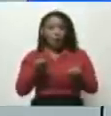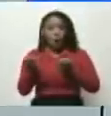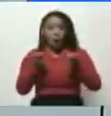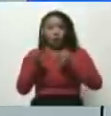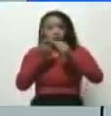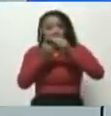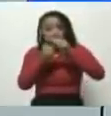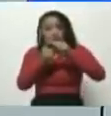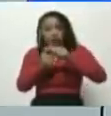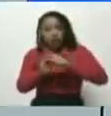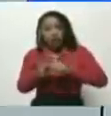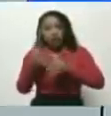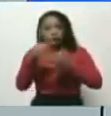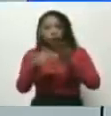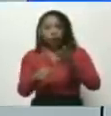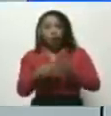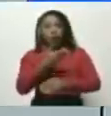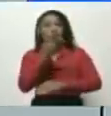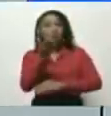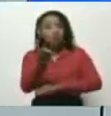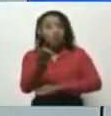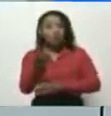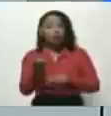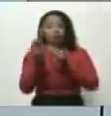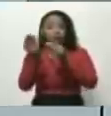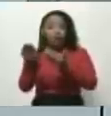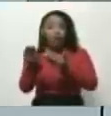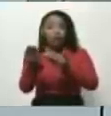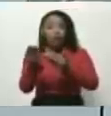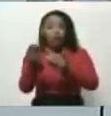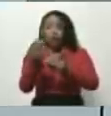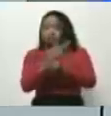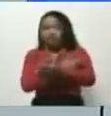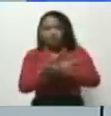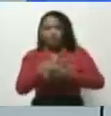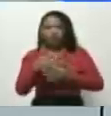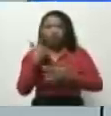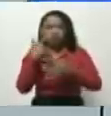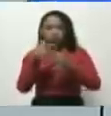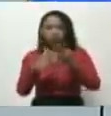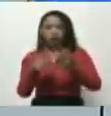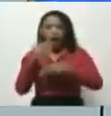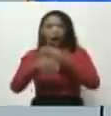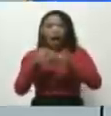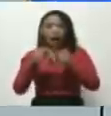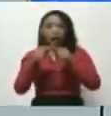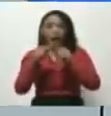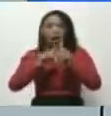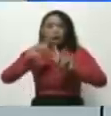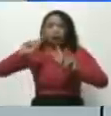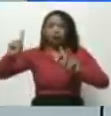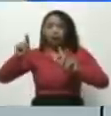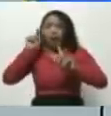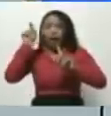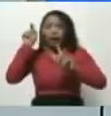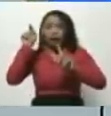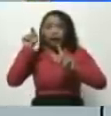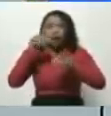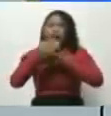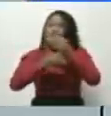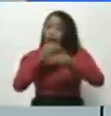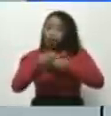de partidas, etcétera. Usted se le dieron no sé cuántos millones para que pusiera un tendido eléctrico, en ese tendido eléctrico se